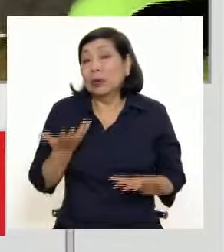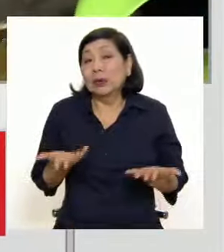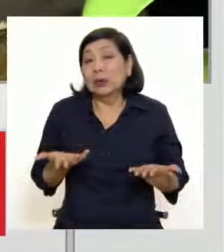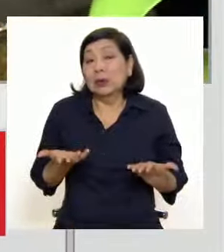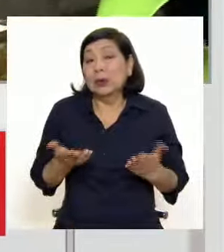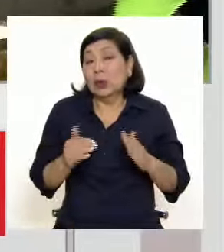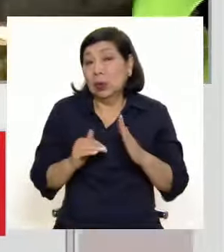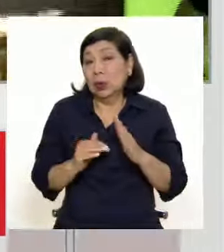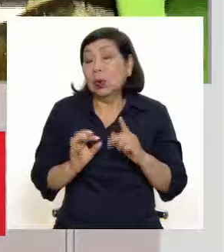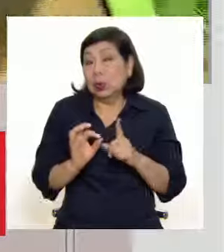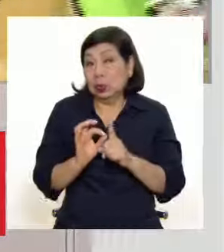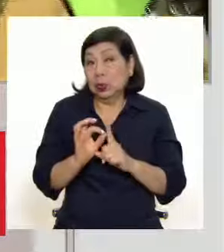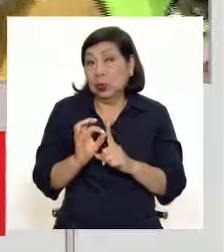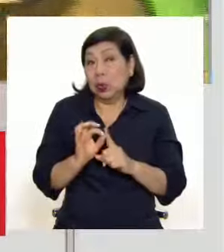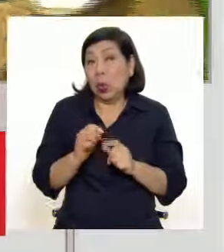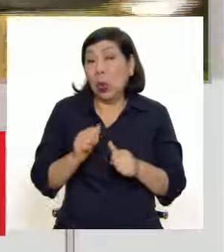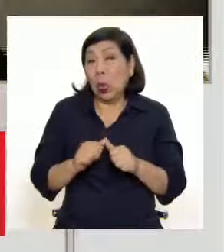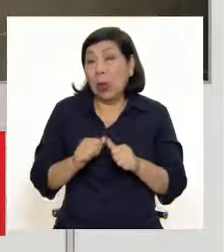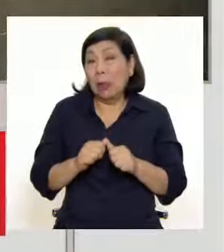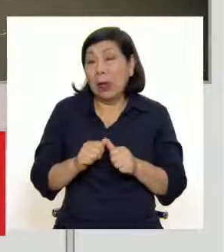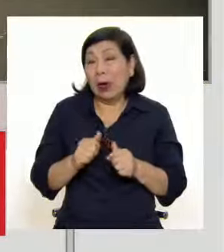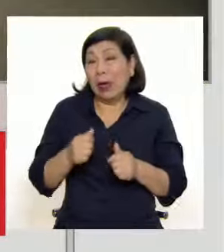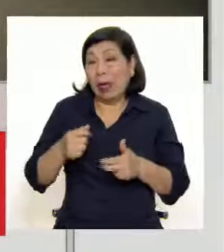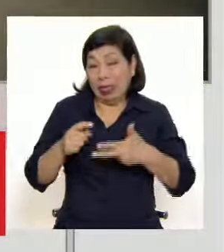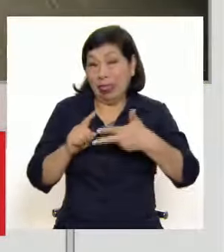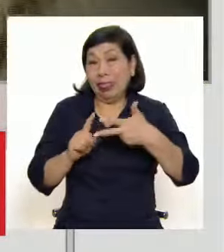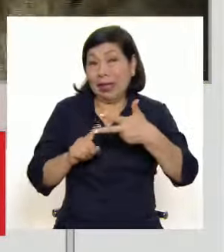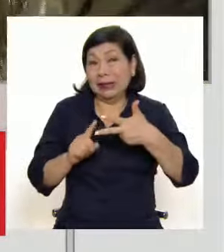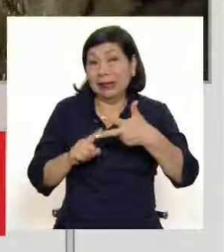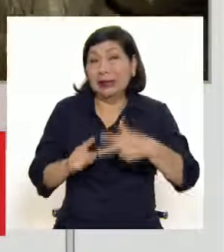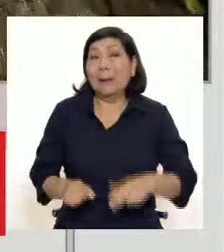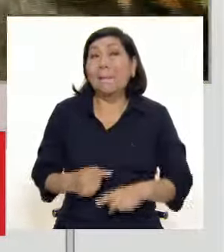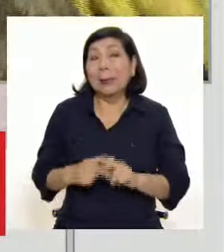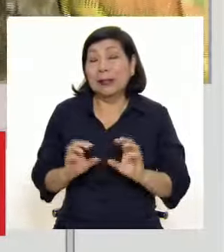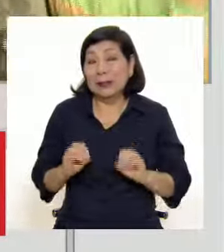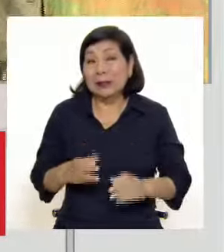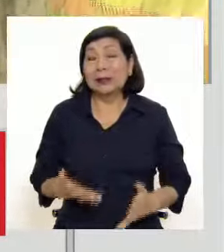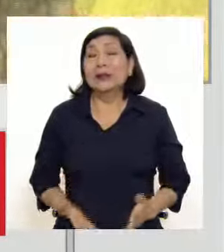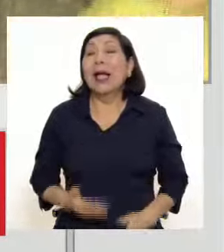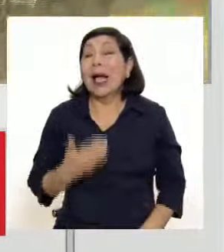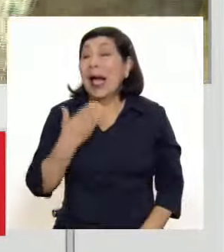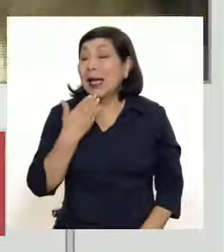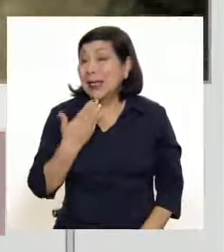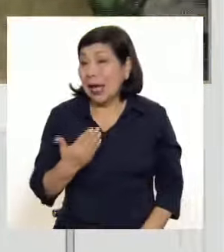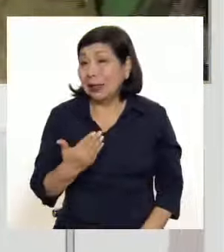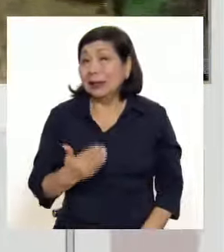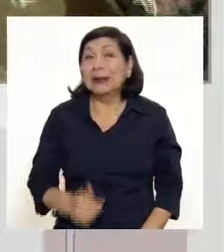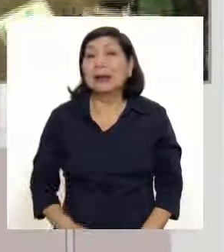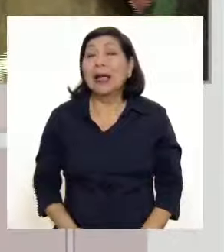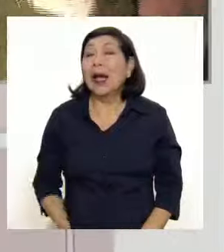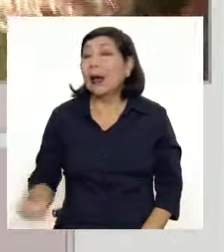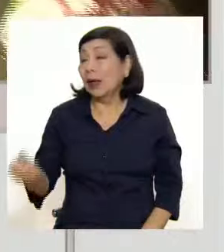de magnitud, de que llegó a grado 3 incluso, pero que los bomberos pudieron controlar a tiempo. Muchísimas gracias,